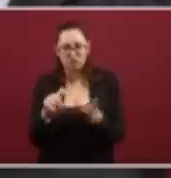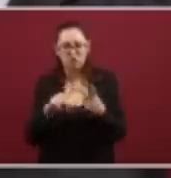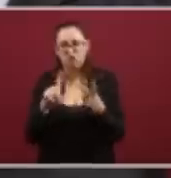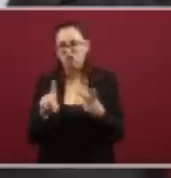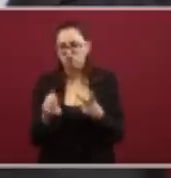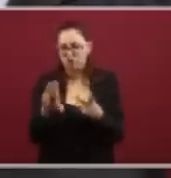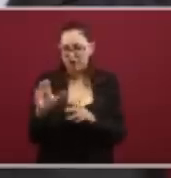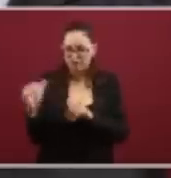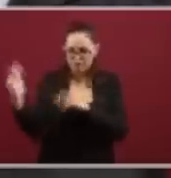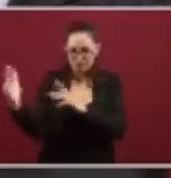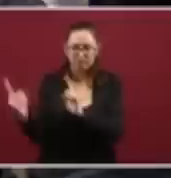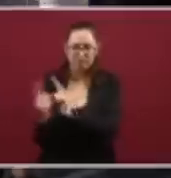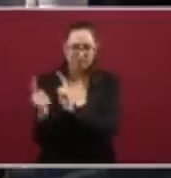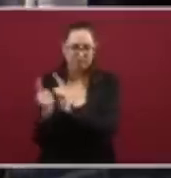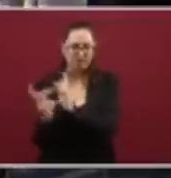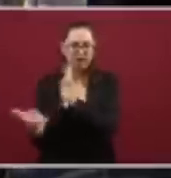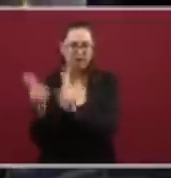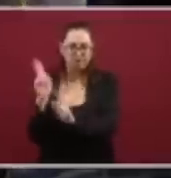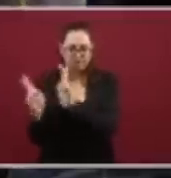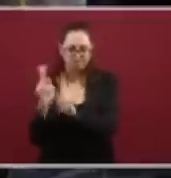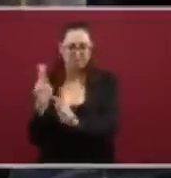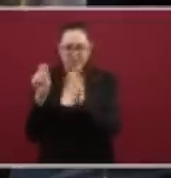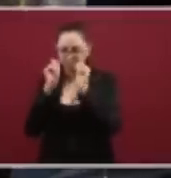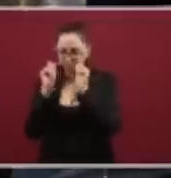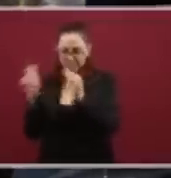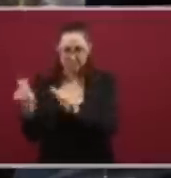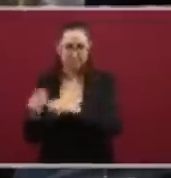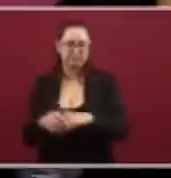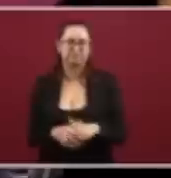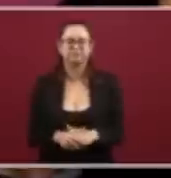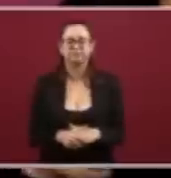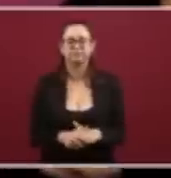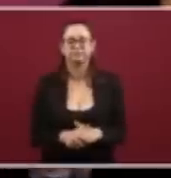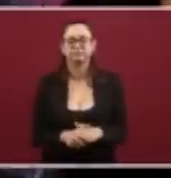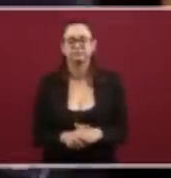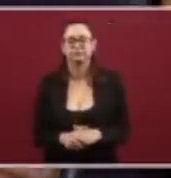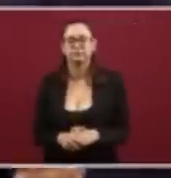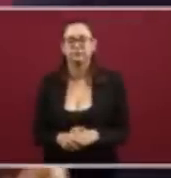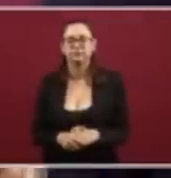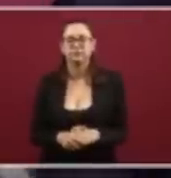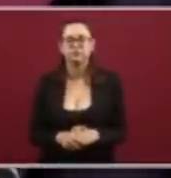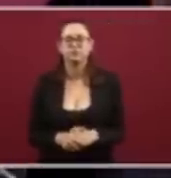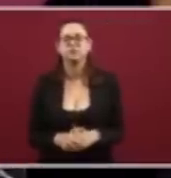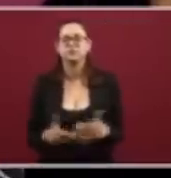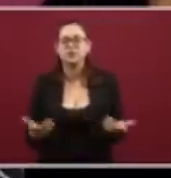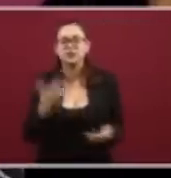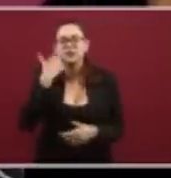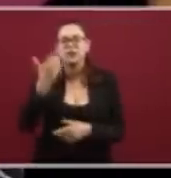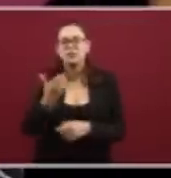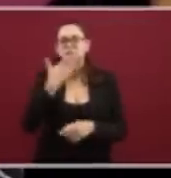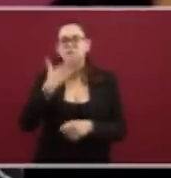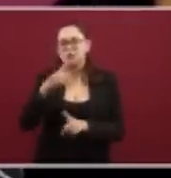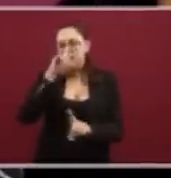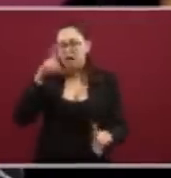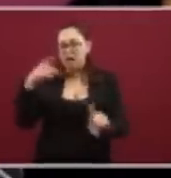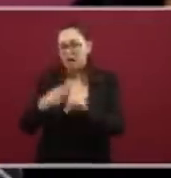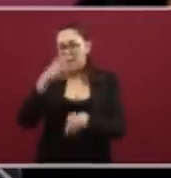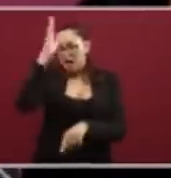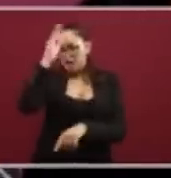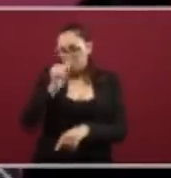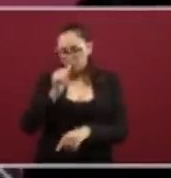y lo que se busca es que haya un acuerdo en lo